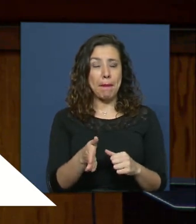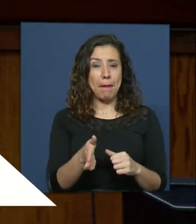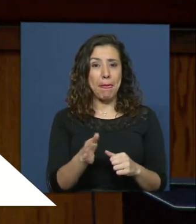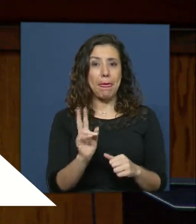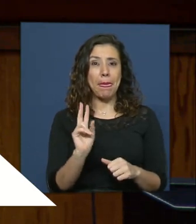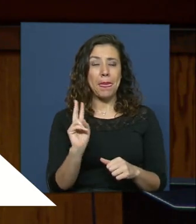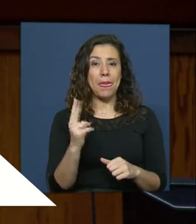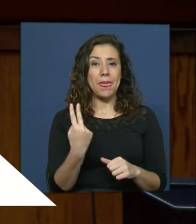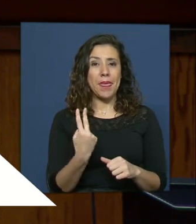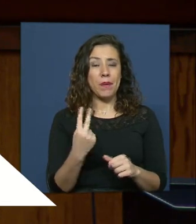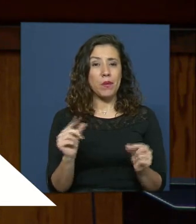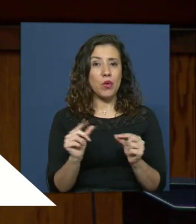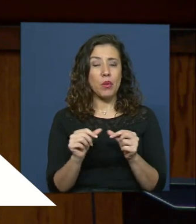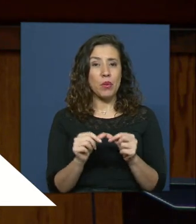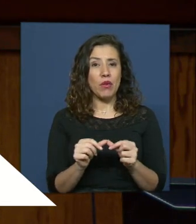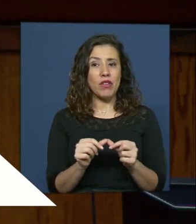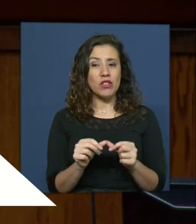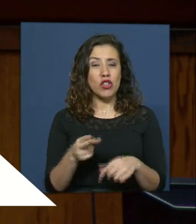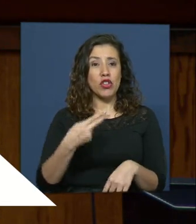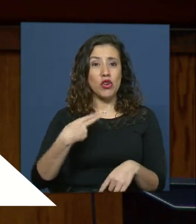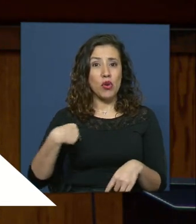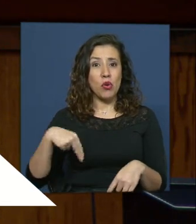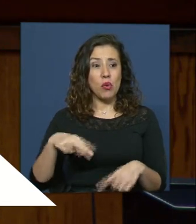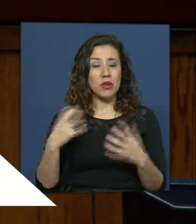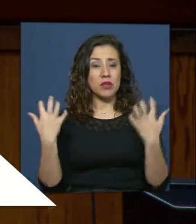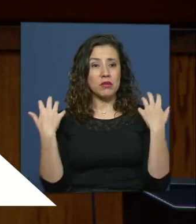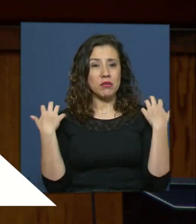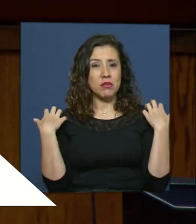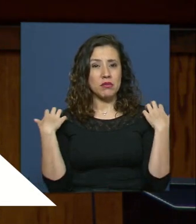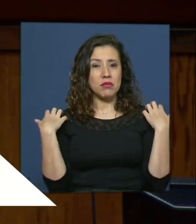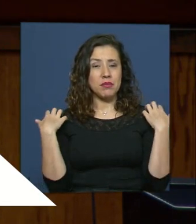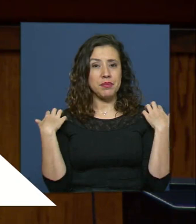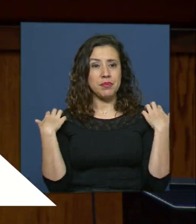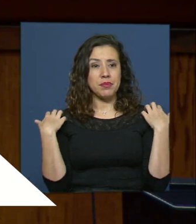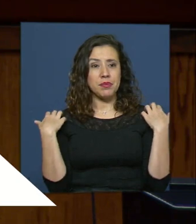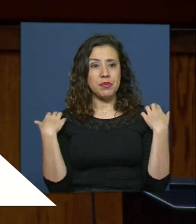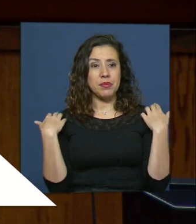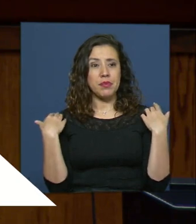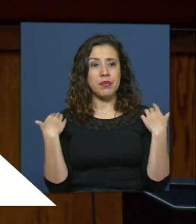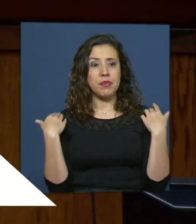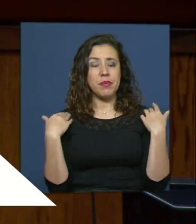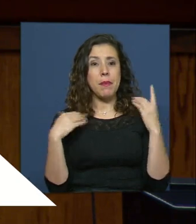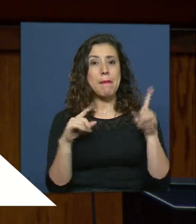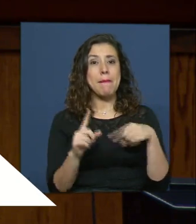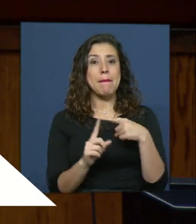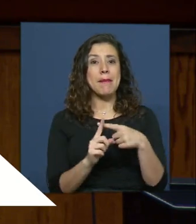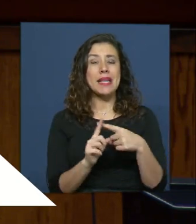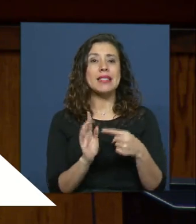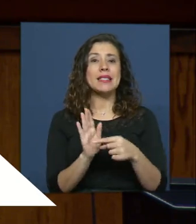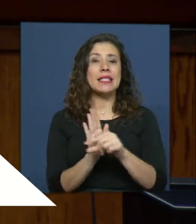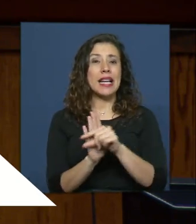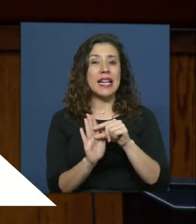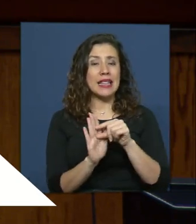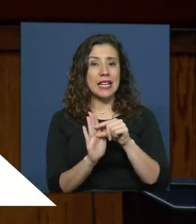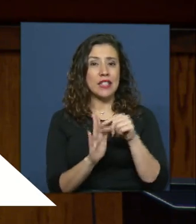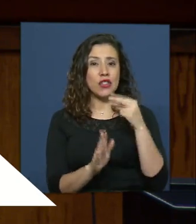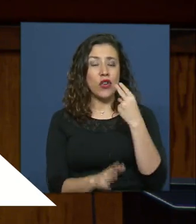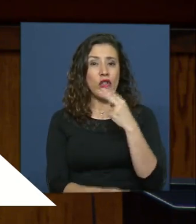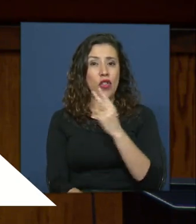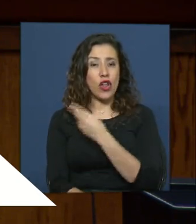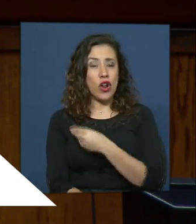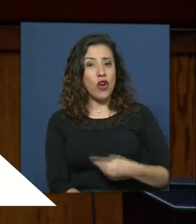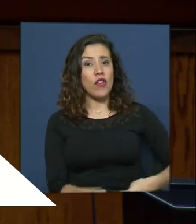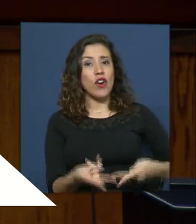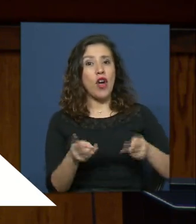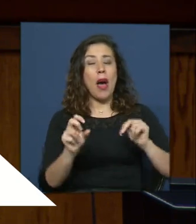el segundo transitorio de nuestra competencia, más la referida indicación del Ejecutivo que